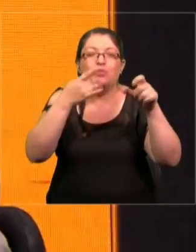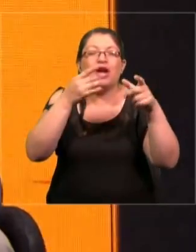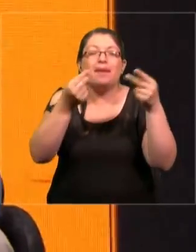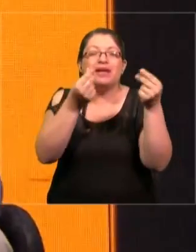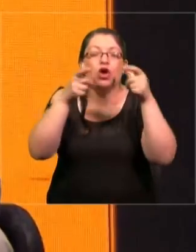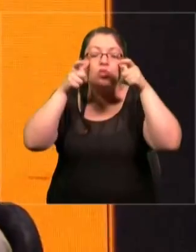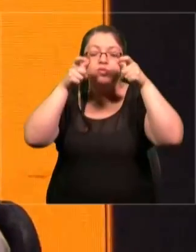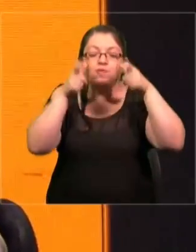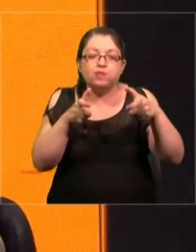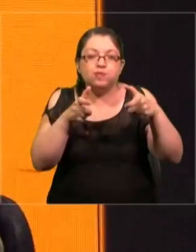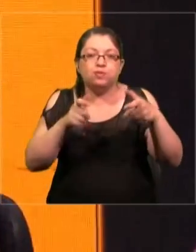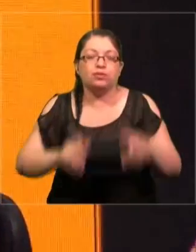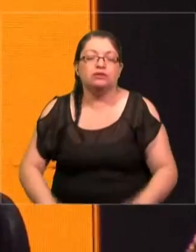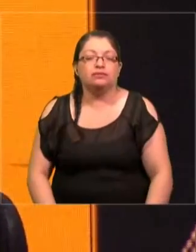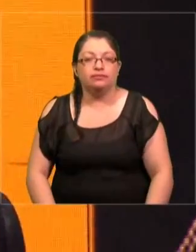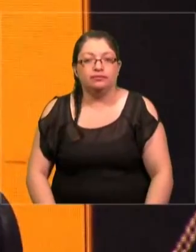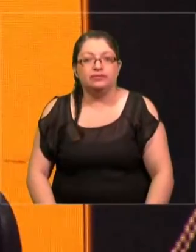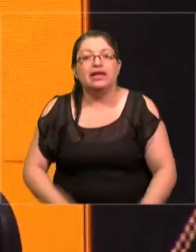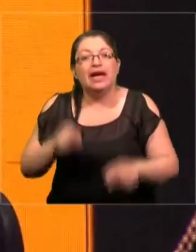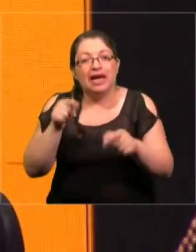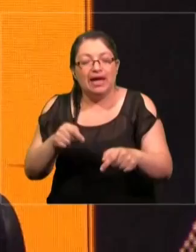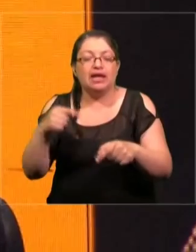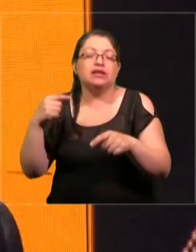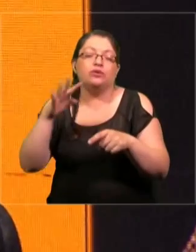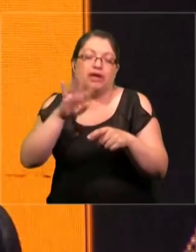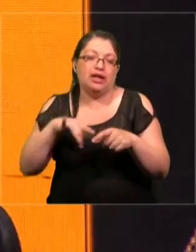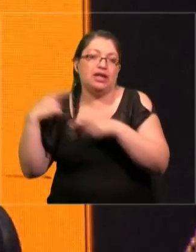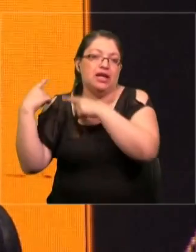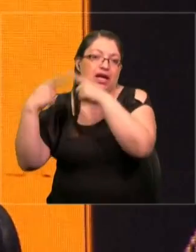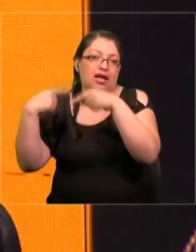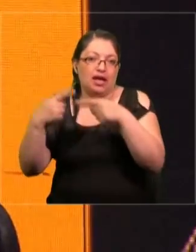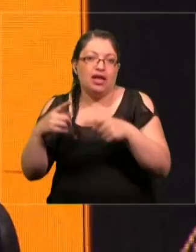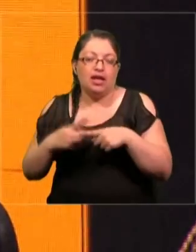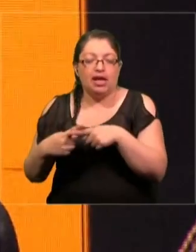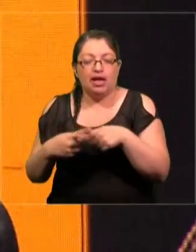dominación. Es un rasgo de la historia social.